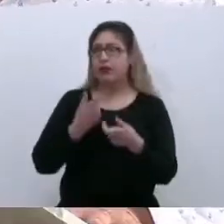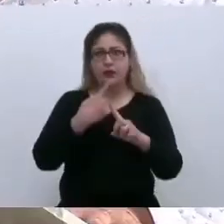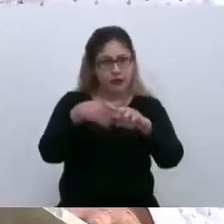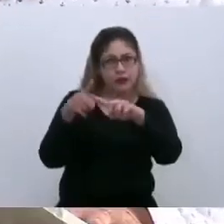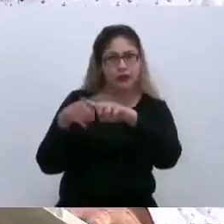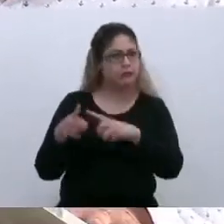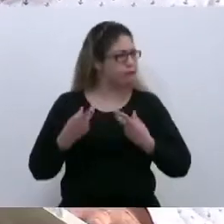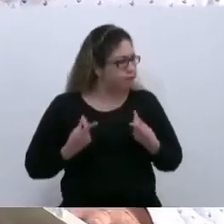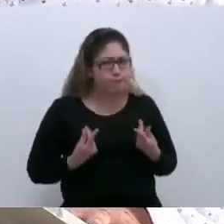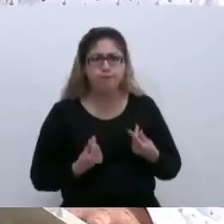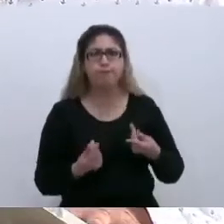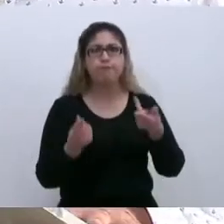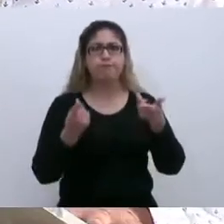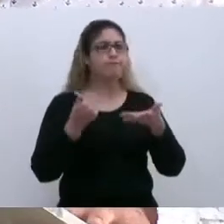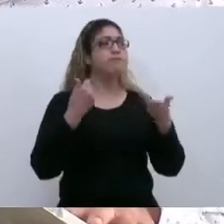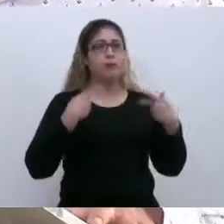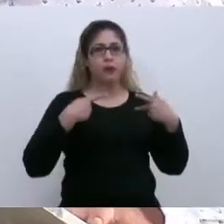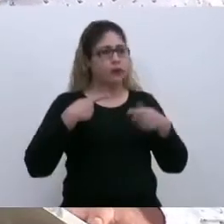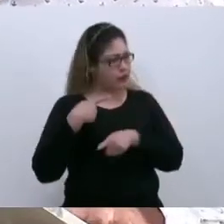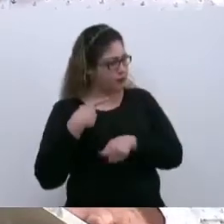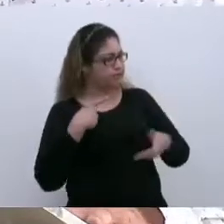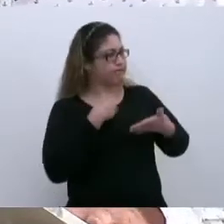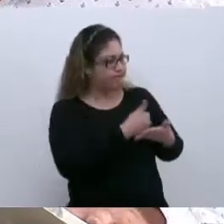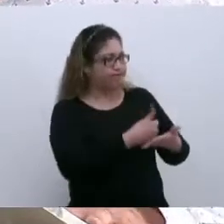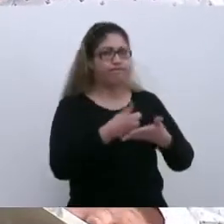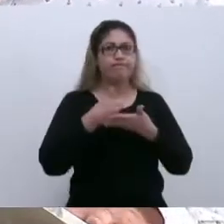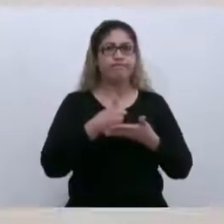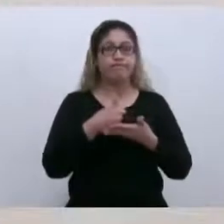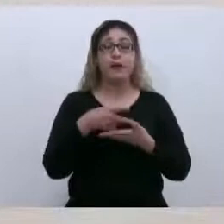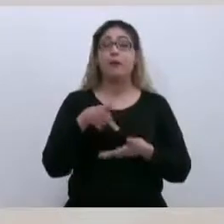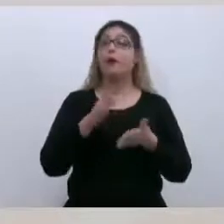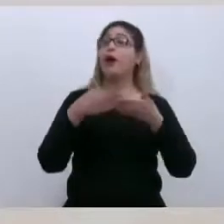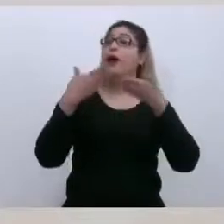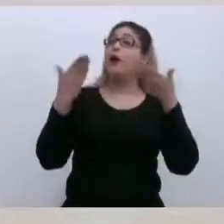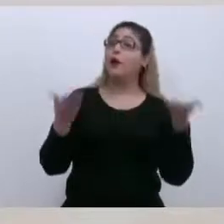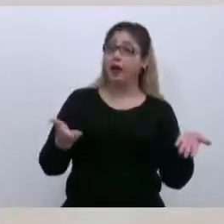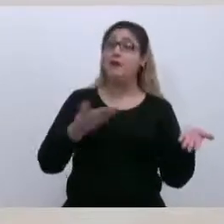duranguenses. Ahora, con su apoyo, señor presidente,